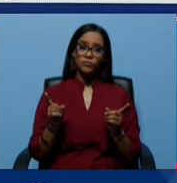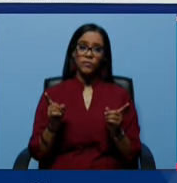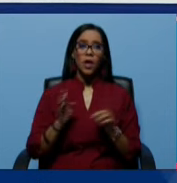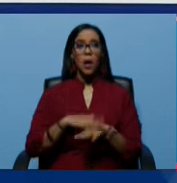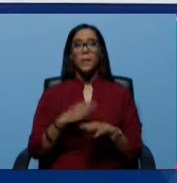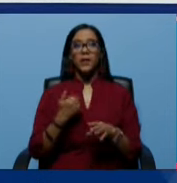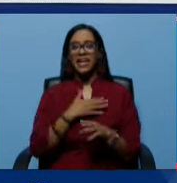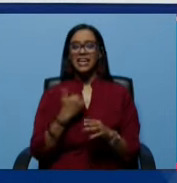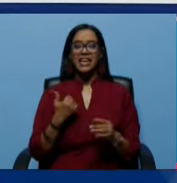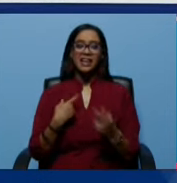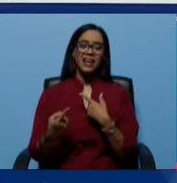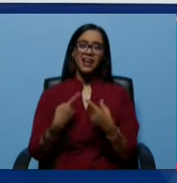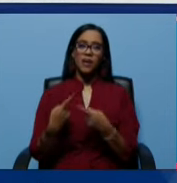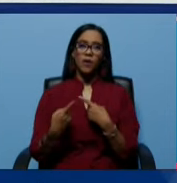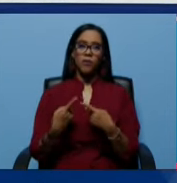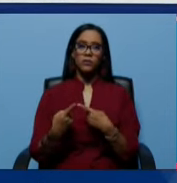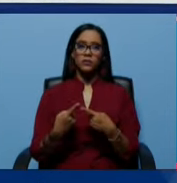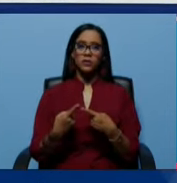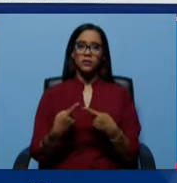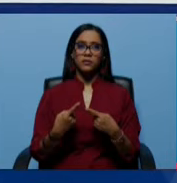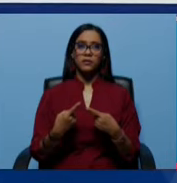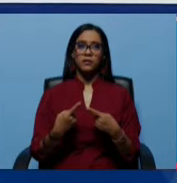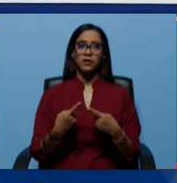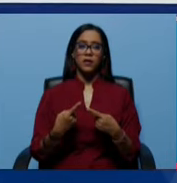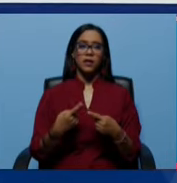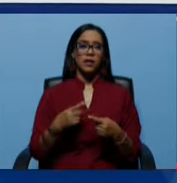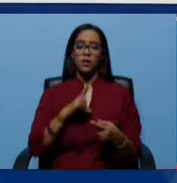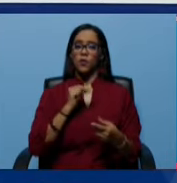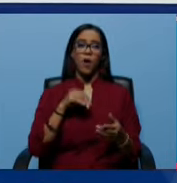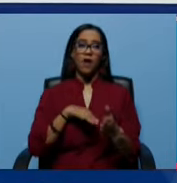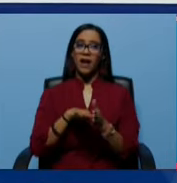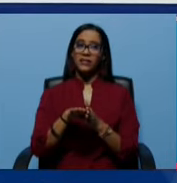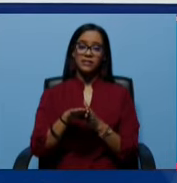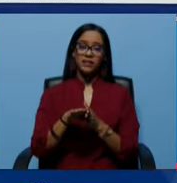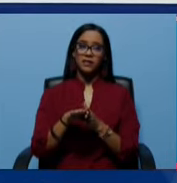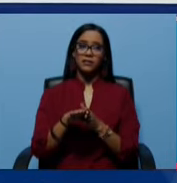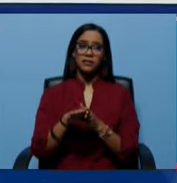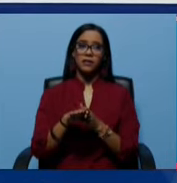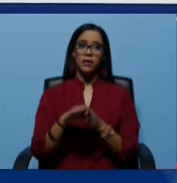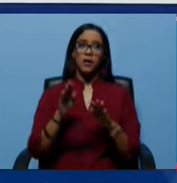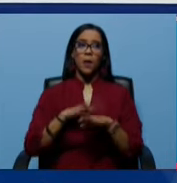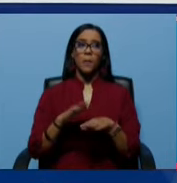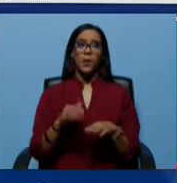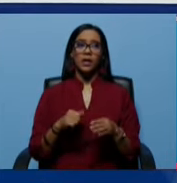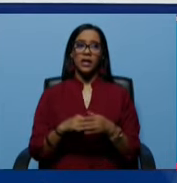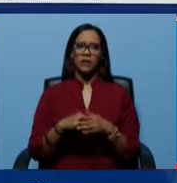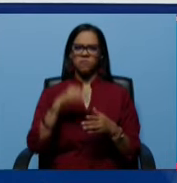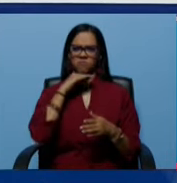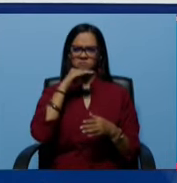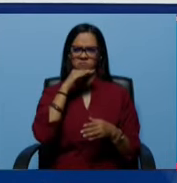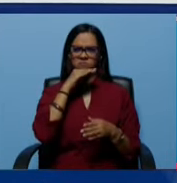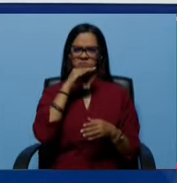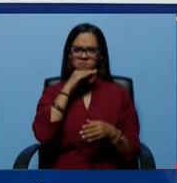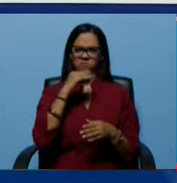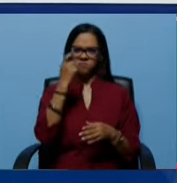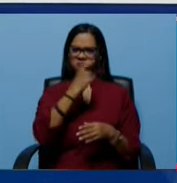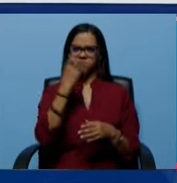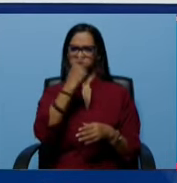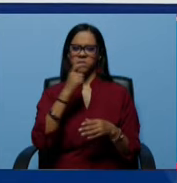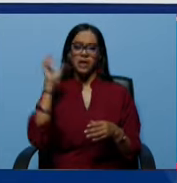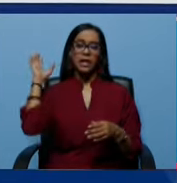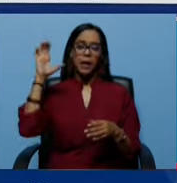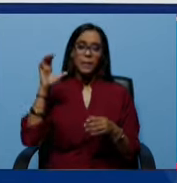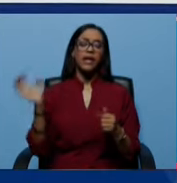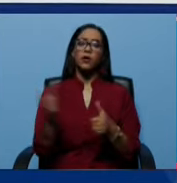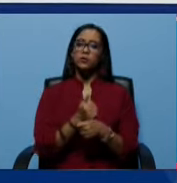Porque quieren que las cosas no avancen, porque les da rabia que el país consiga